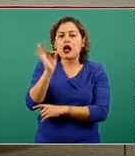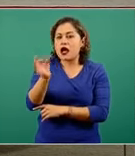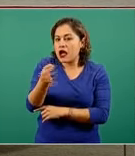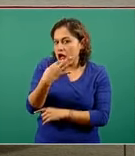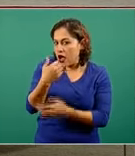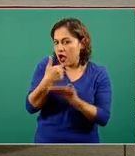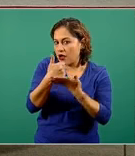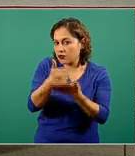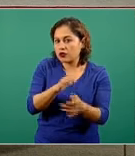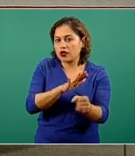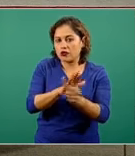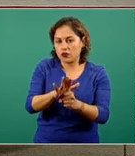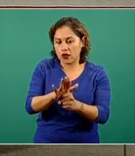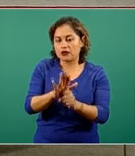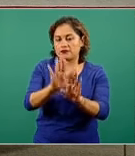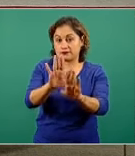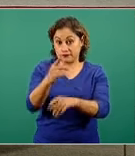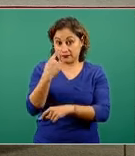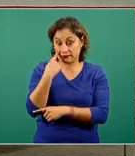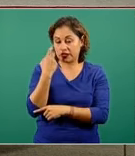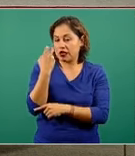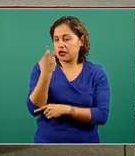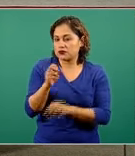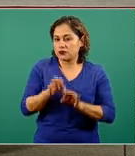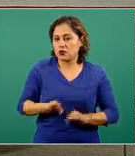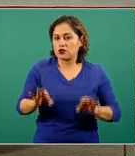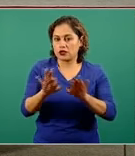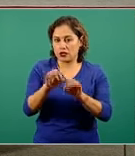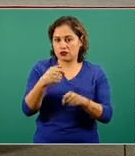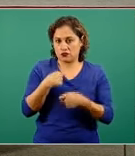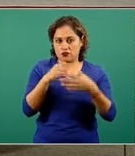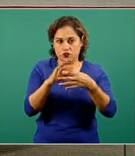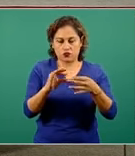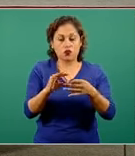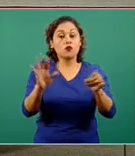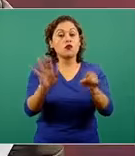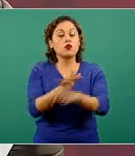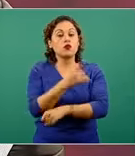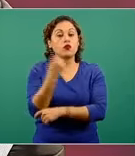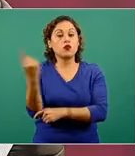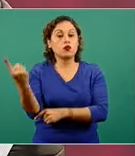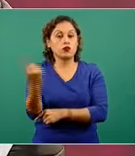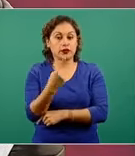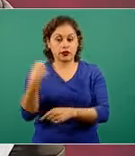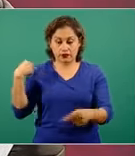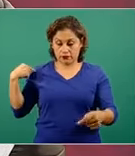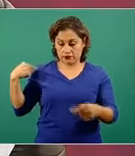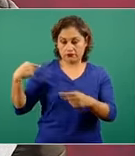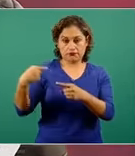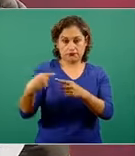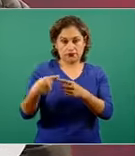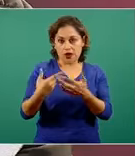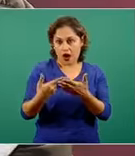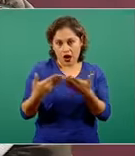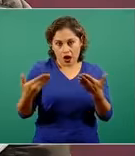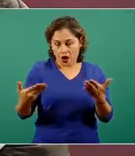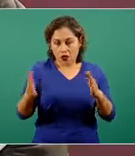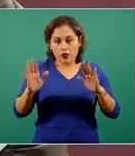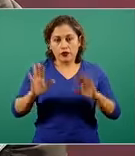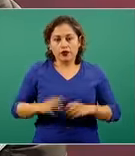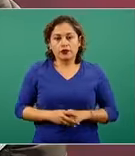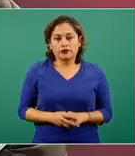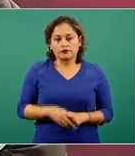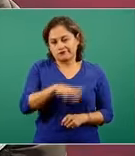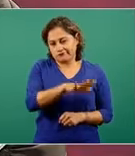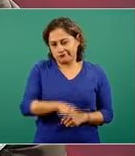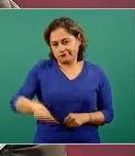Ahora, ¿por qué este punto es importante y por qué abro con esto? Porque hasta el momento, y esto también, digamos, es